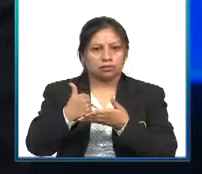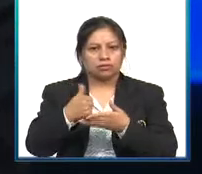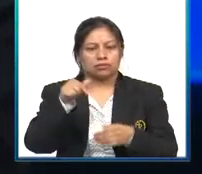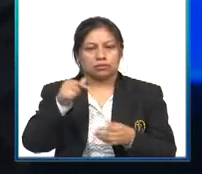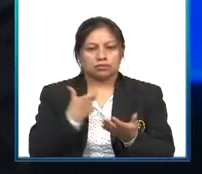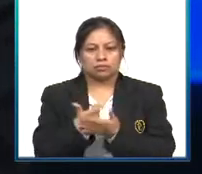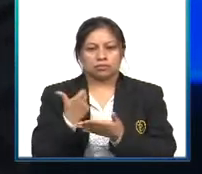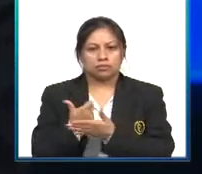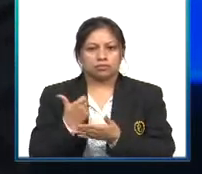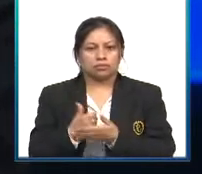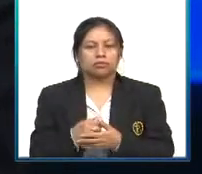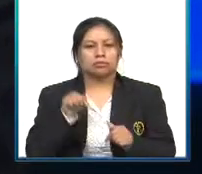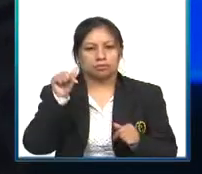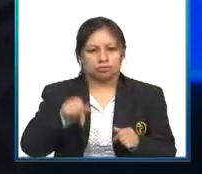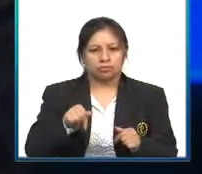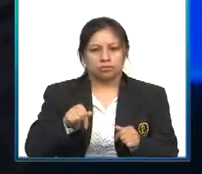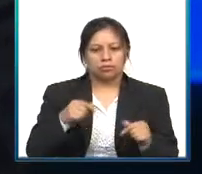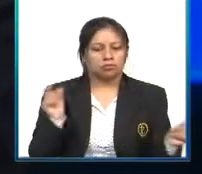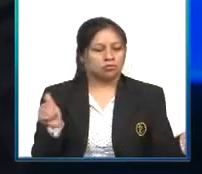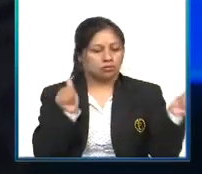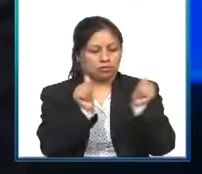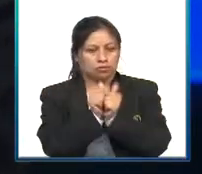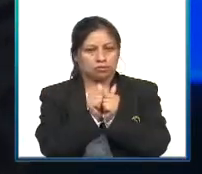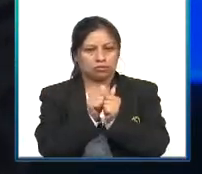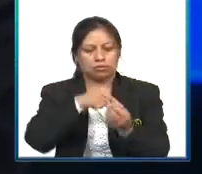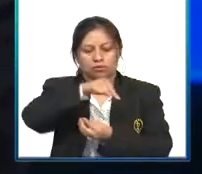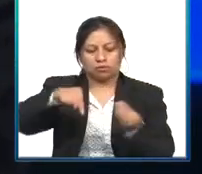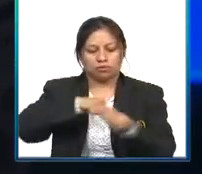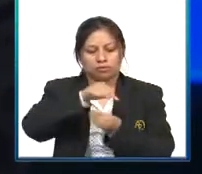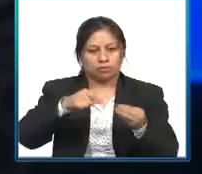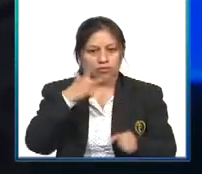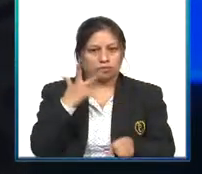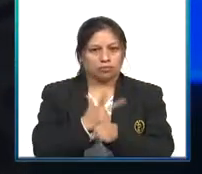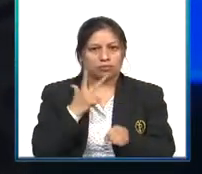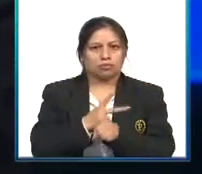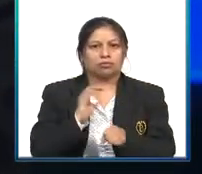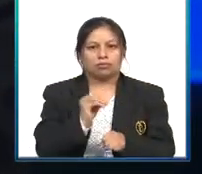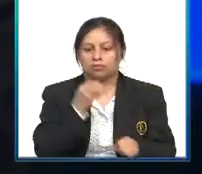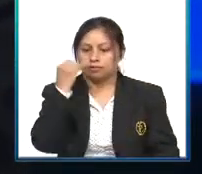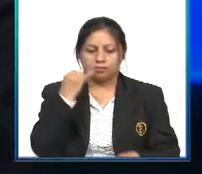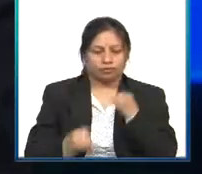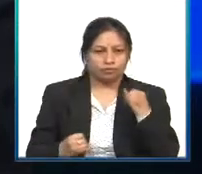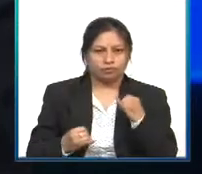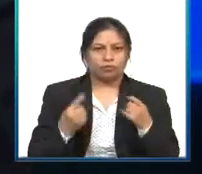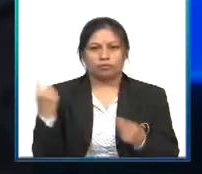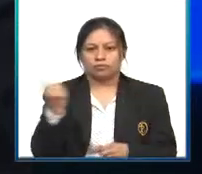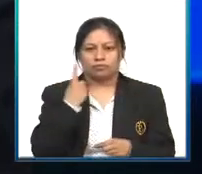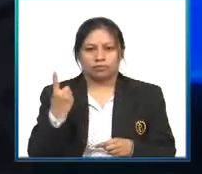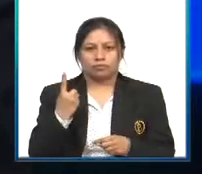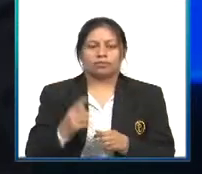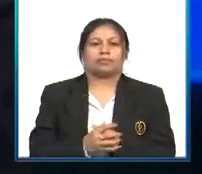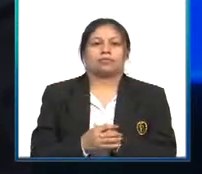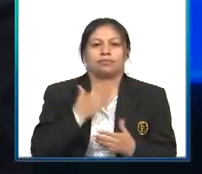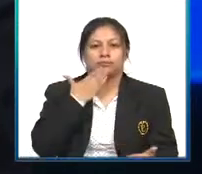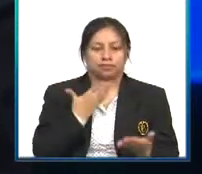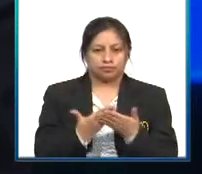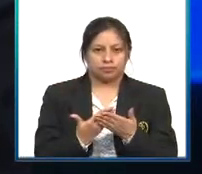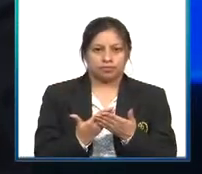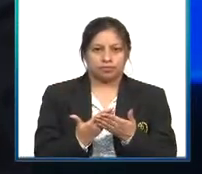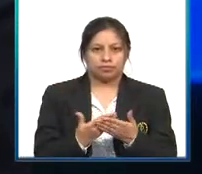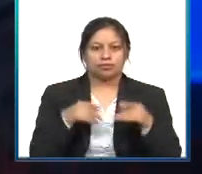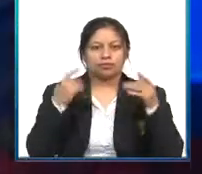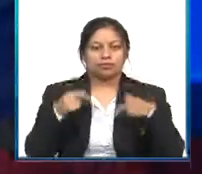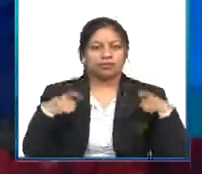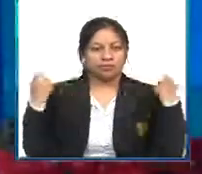nuestra economía y a ese contacto con las familias en Guatemala, que es definitivamente muy importante. Muchas gracias